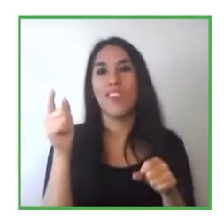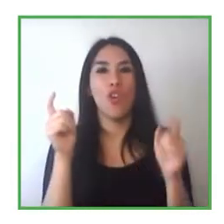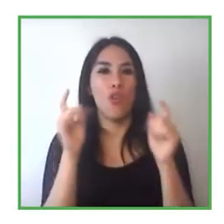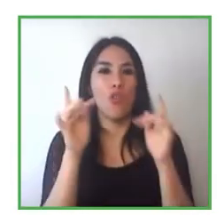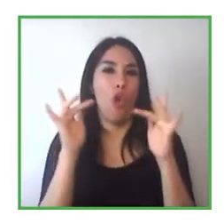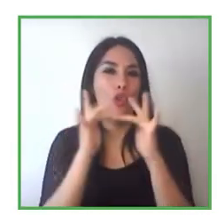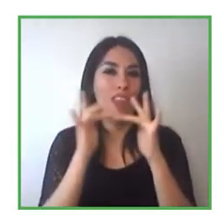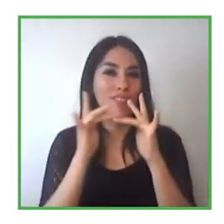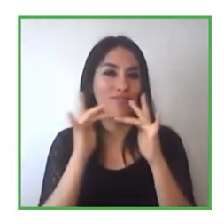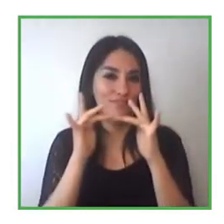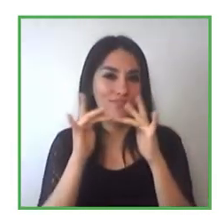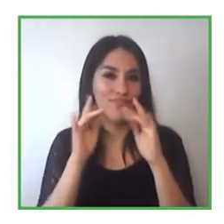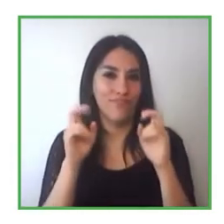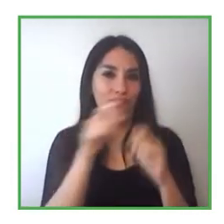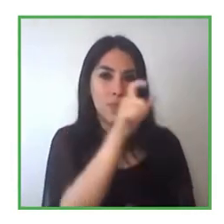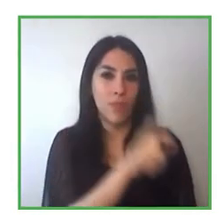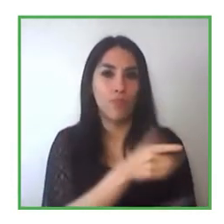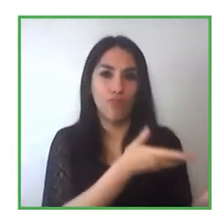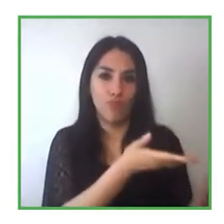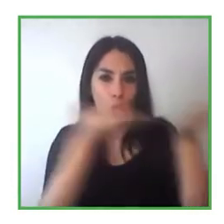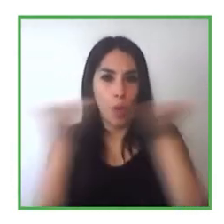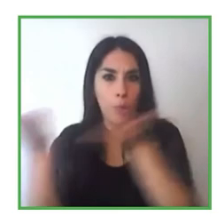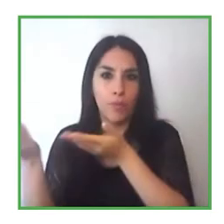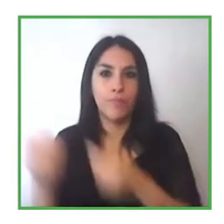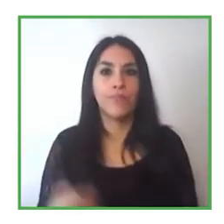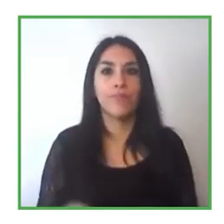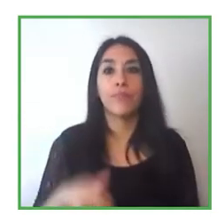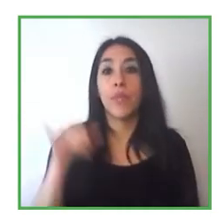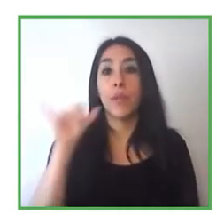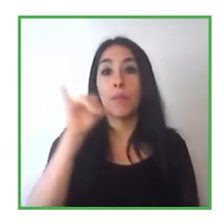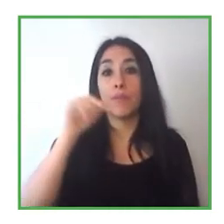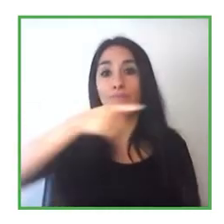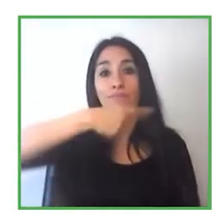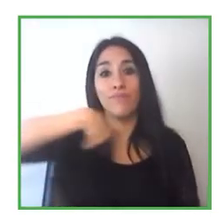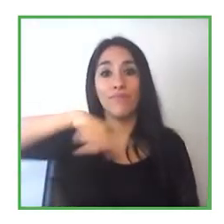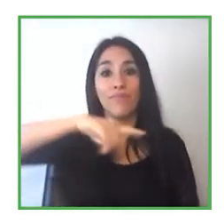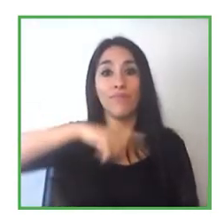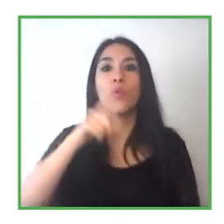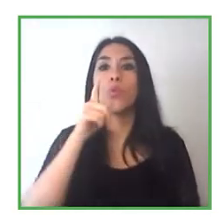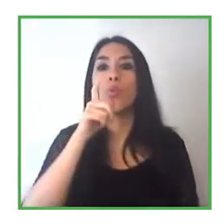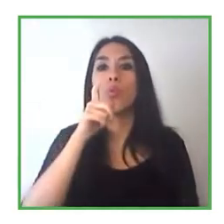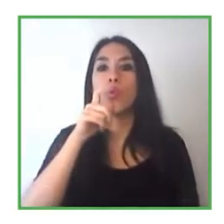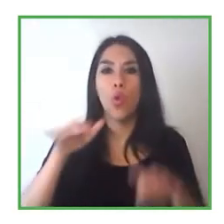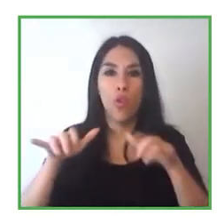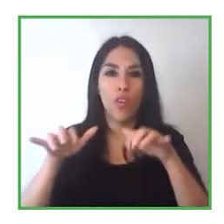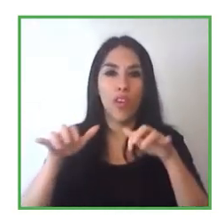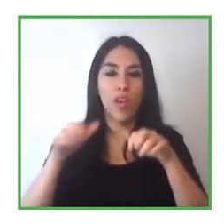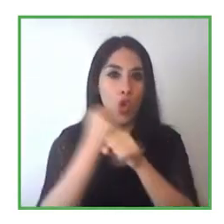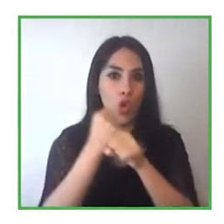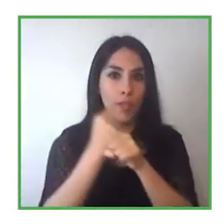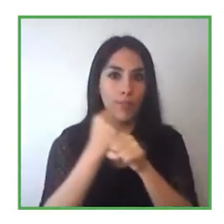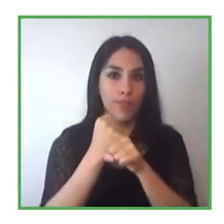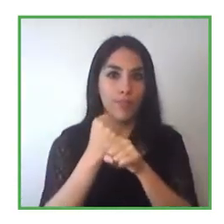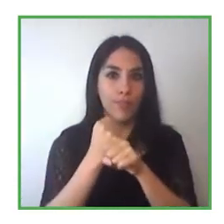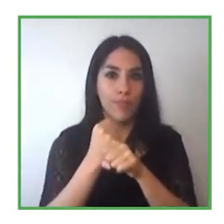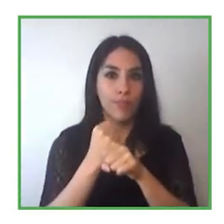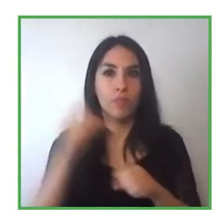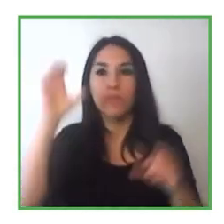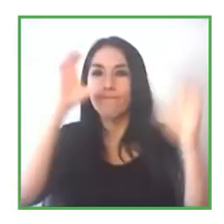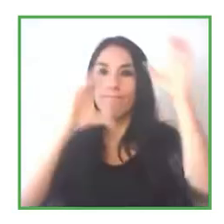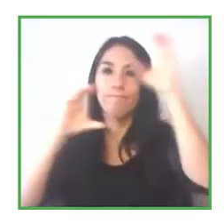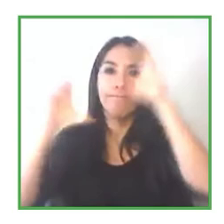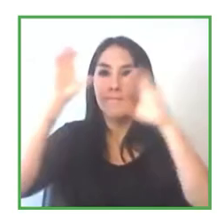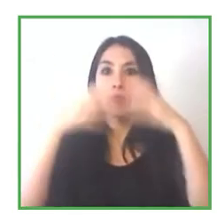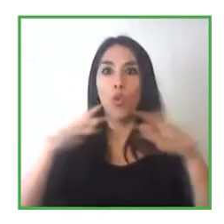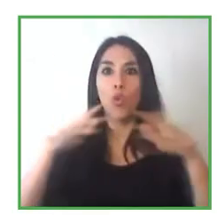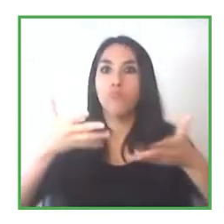oficina, llamamos una oficina de empresas, que desde la cual lo que buscamos es grandes acuerdos con grandes empresas que tienen múltiples